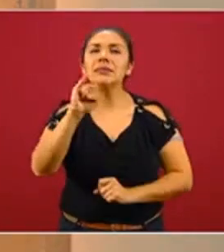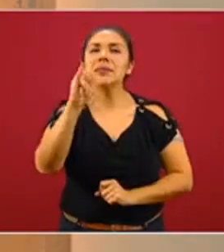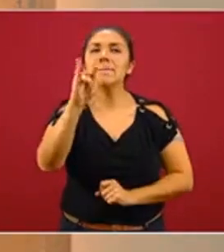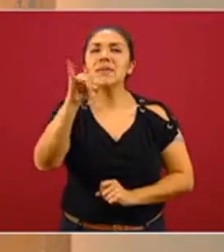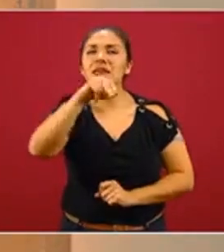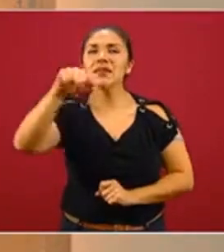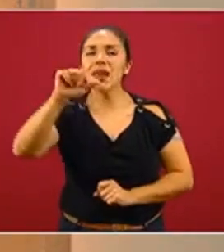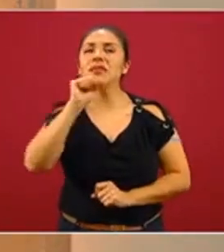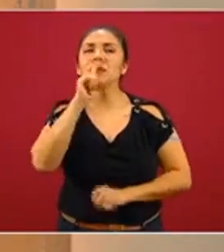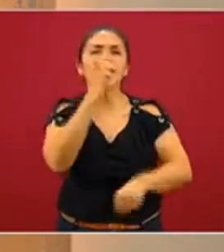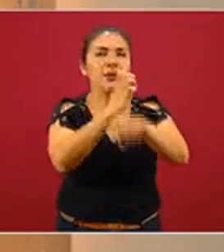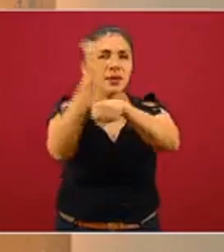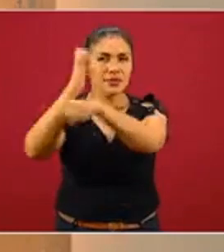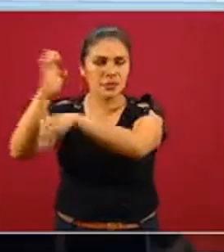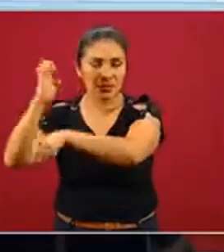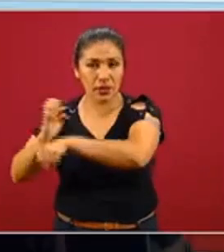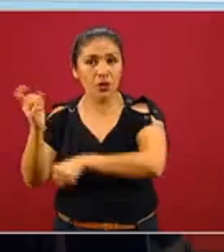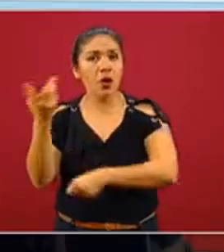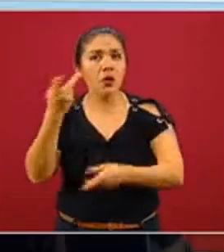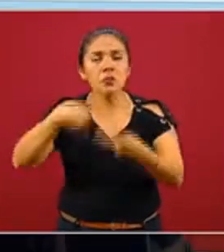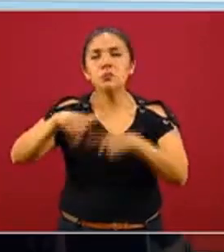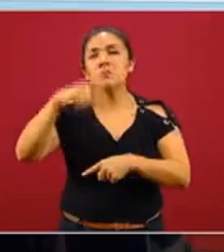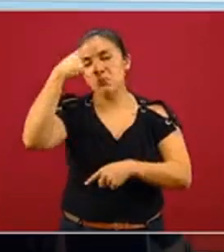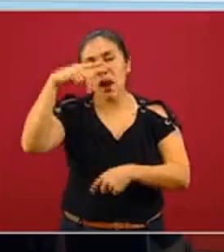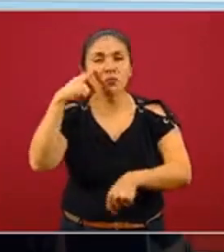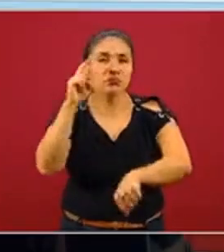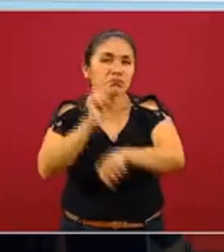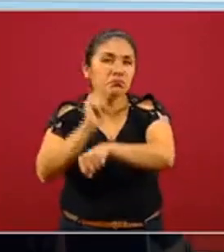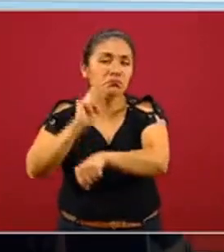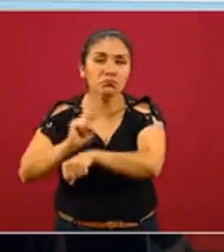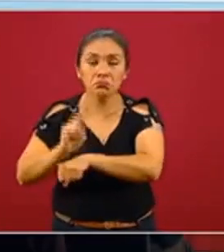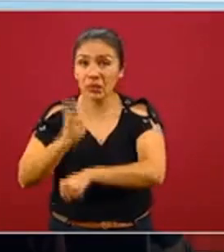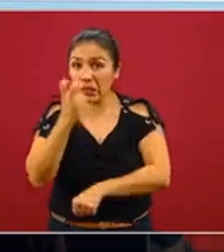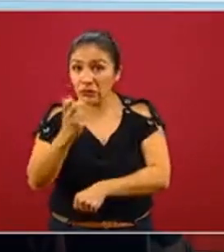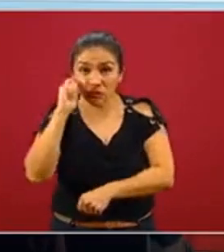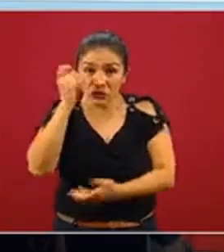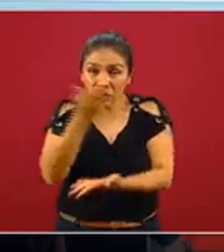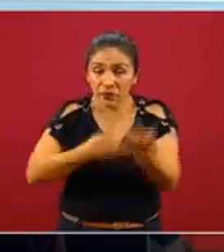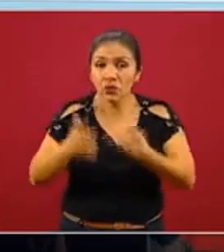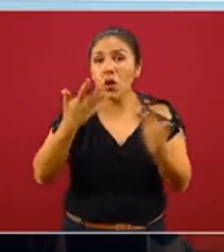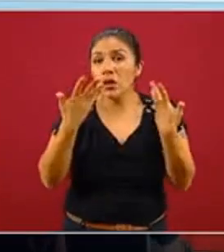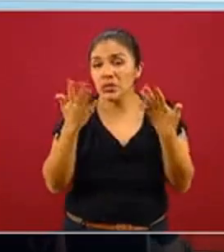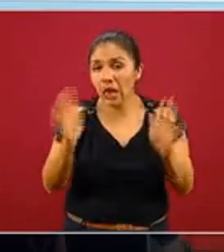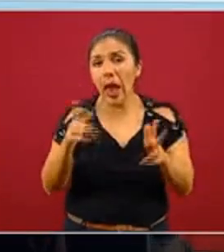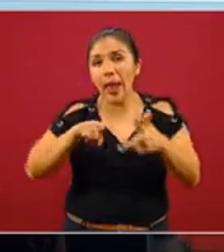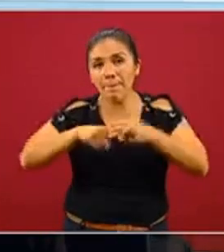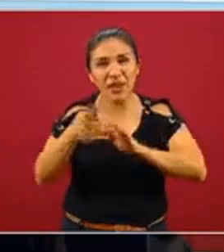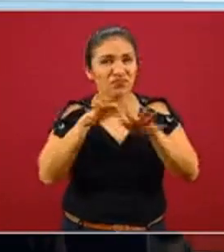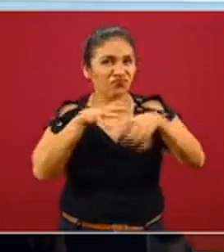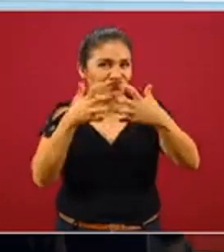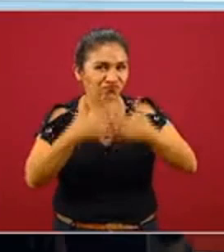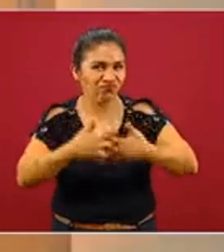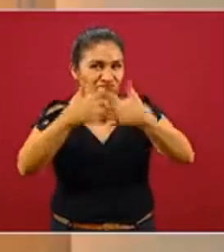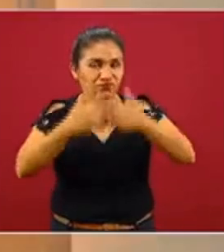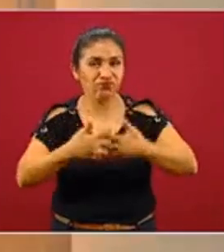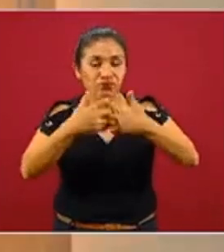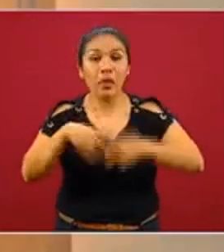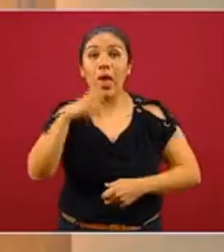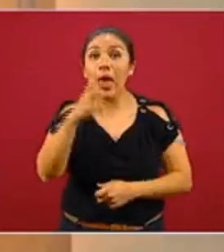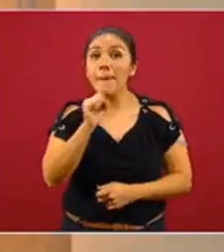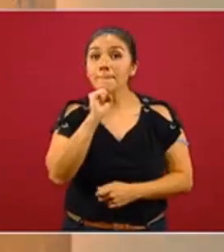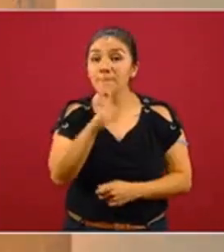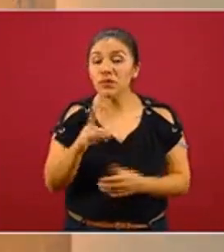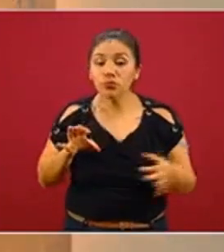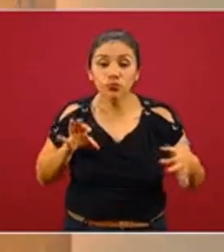en los municipios, tratando de verificar que estos servicios se activen. Y en esta corresponsabilidad de todo el